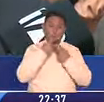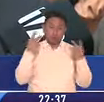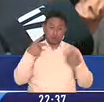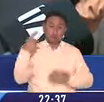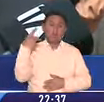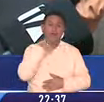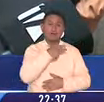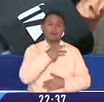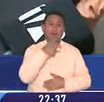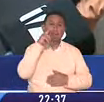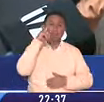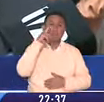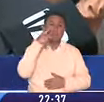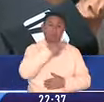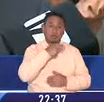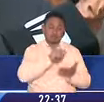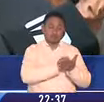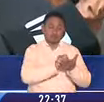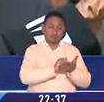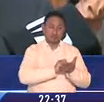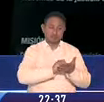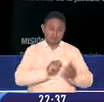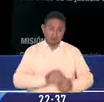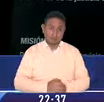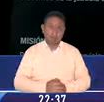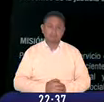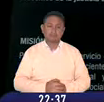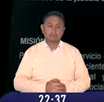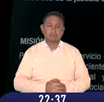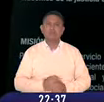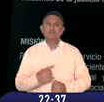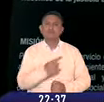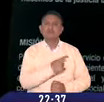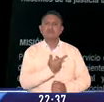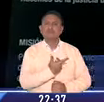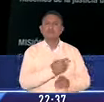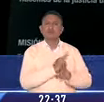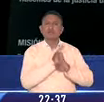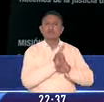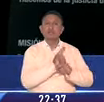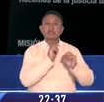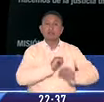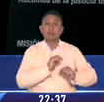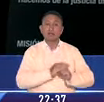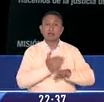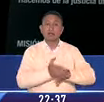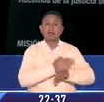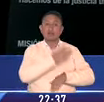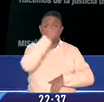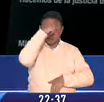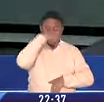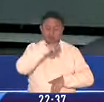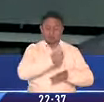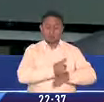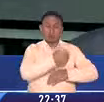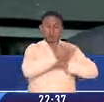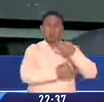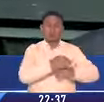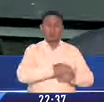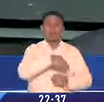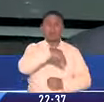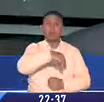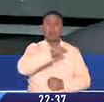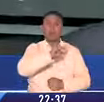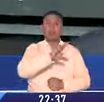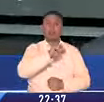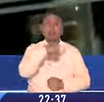emitida por el Pleno del Consejo de la Judicatura. Esto en respuesta al contenido de la resolución de destitución del juez Walter Macías,